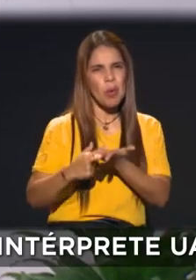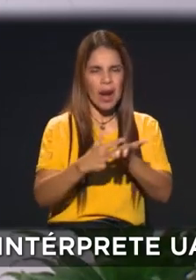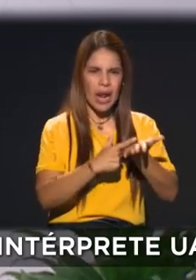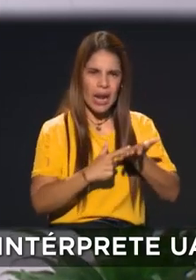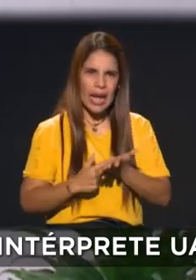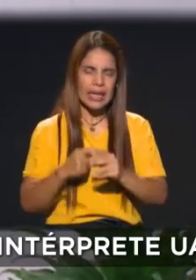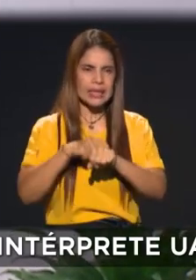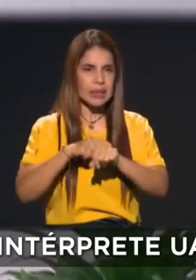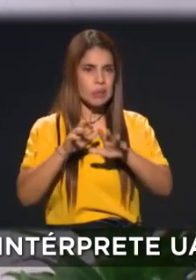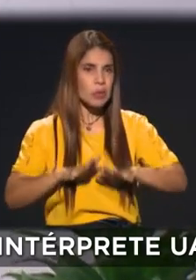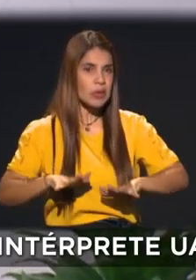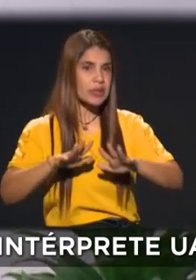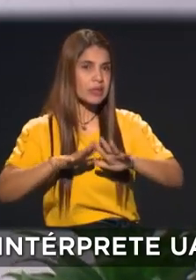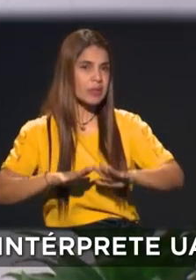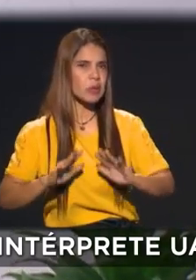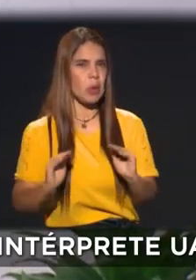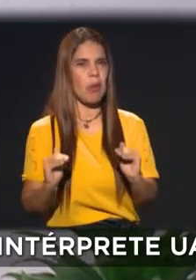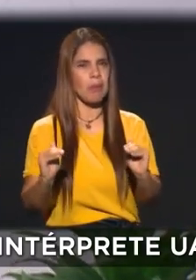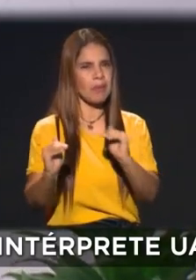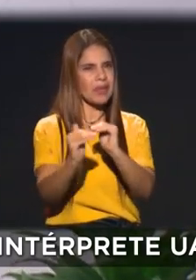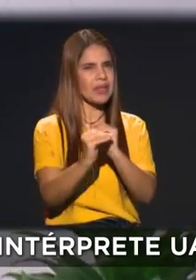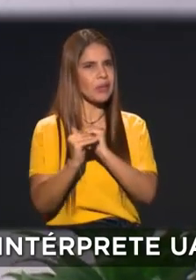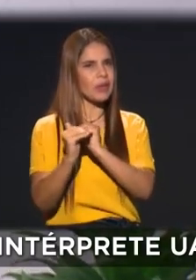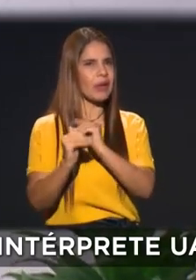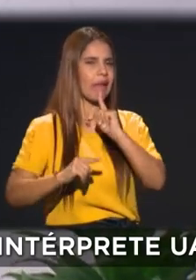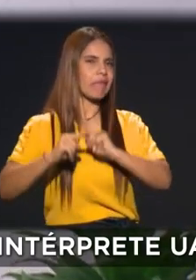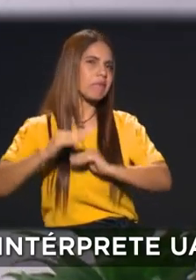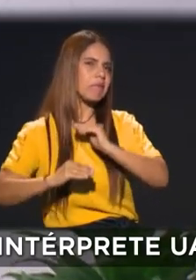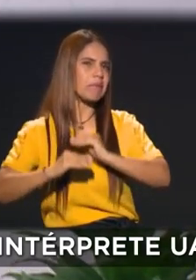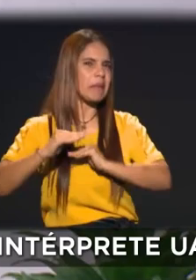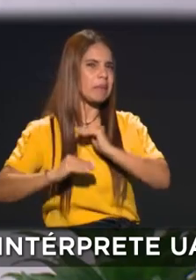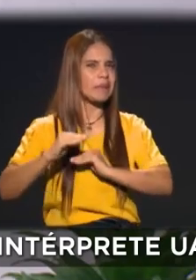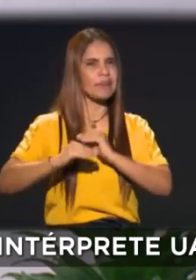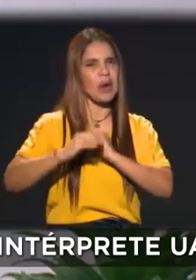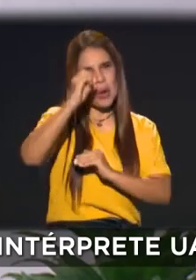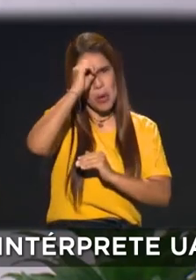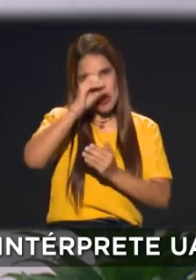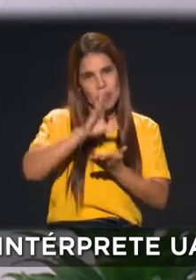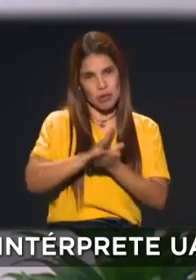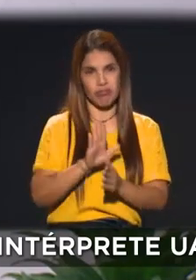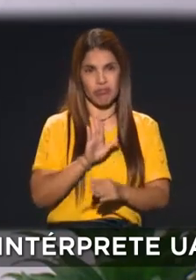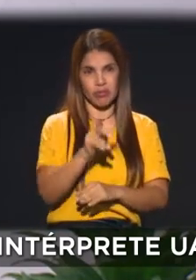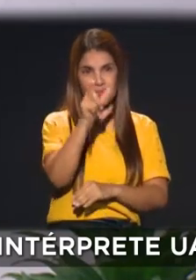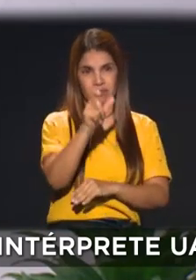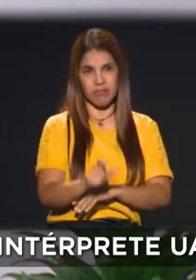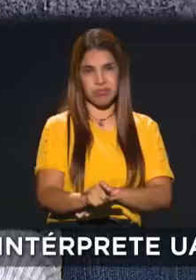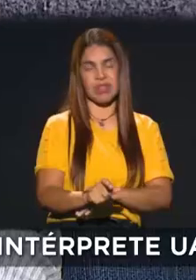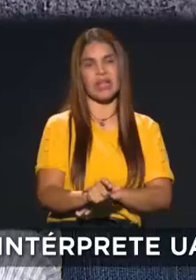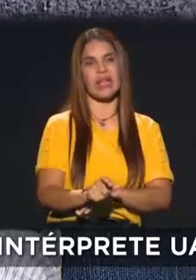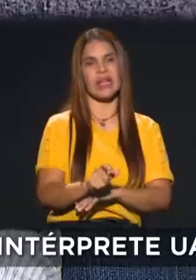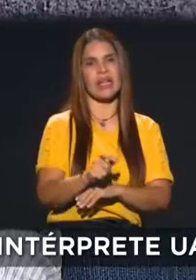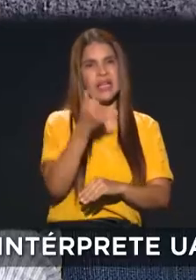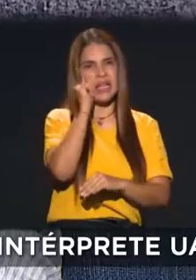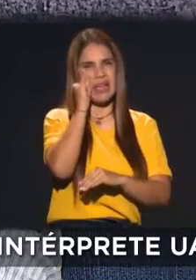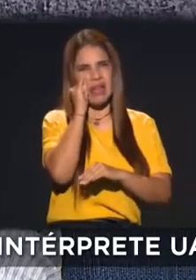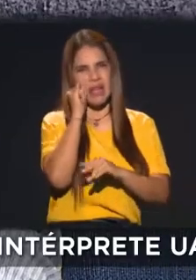debate pueda ser un buen debate y también equilibrado cuando hay ciertas diferencias entre cada uno? O sea, usted es ingeniero y yo comunicadora,